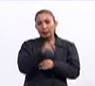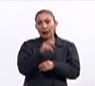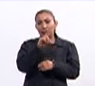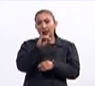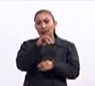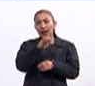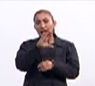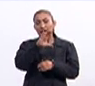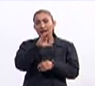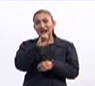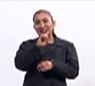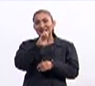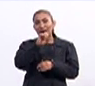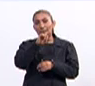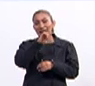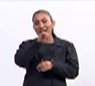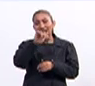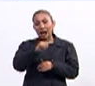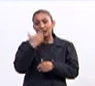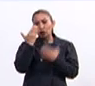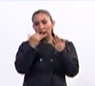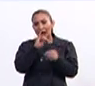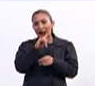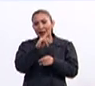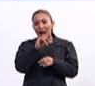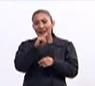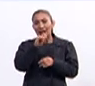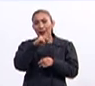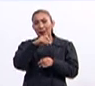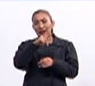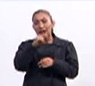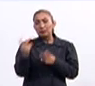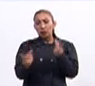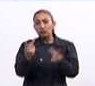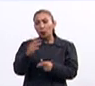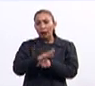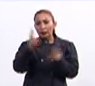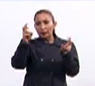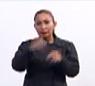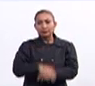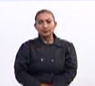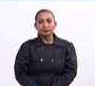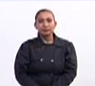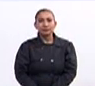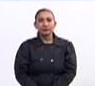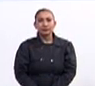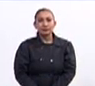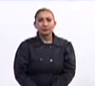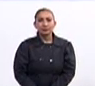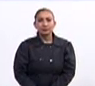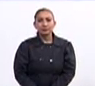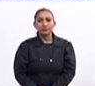Politécnico, Daniela Escamilla, que estudia Ingeniería en Telemática. Vamos a ver qué pregunta acerca de este tema.